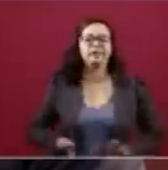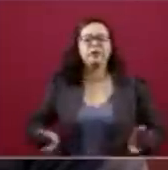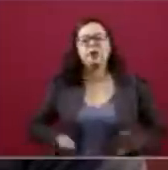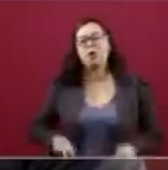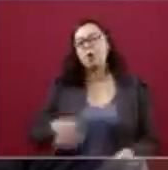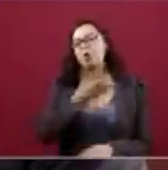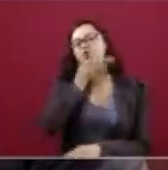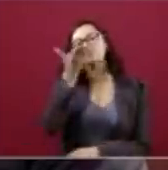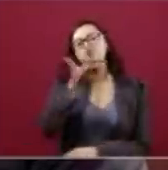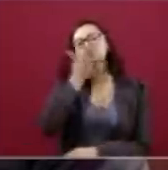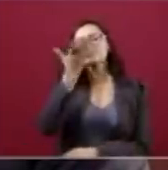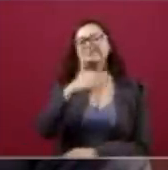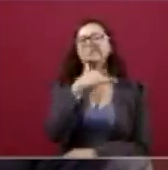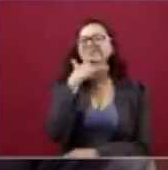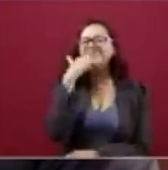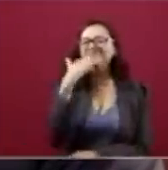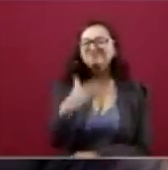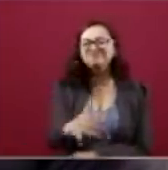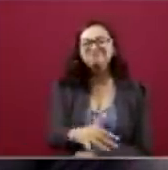muchas